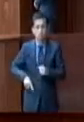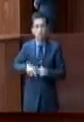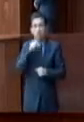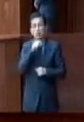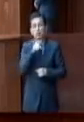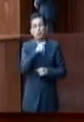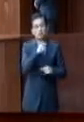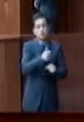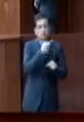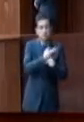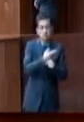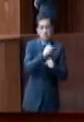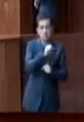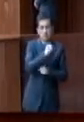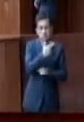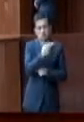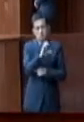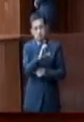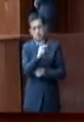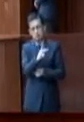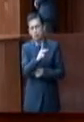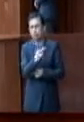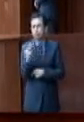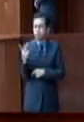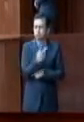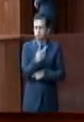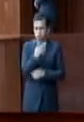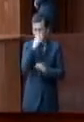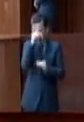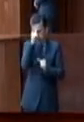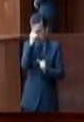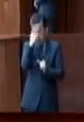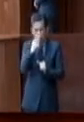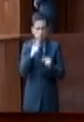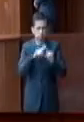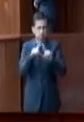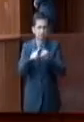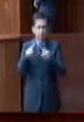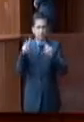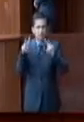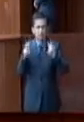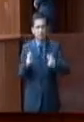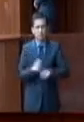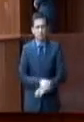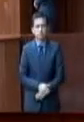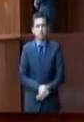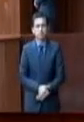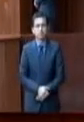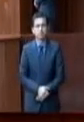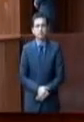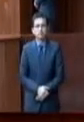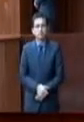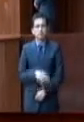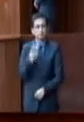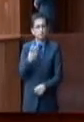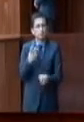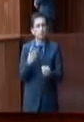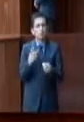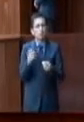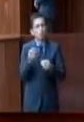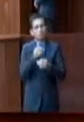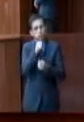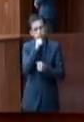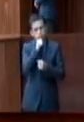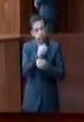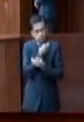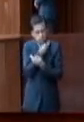secretaría de hacienda y crédito público justamente en relación con varios temas en general esto se publicó justamente cuando